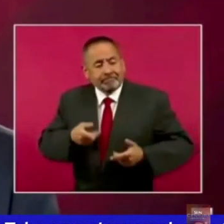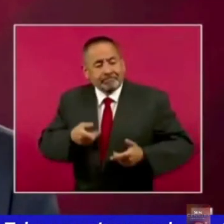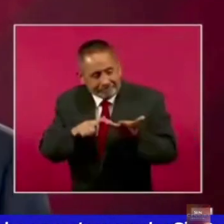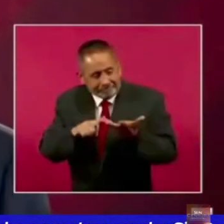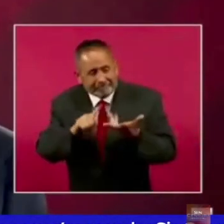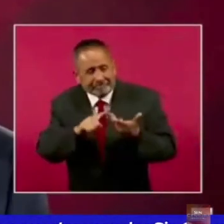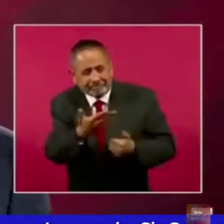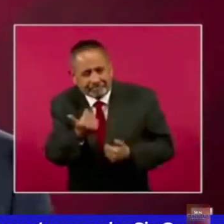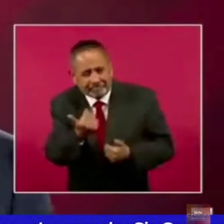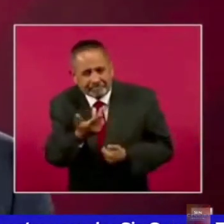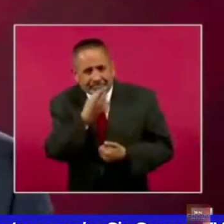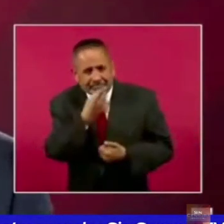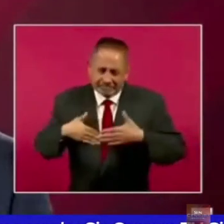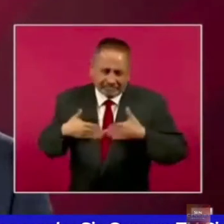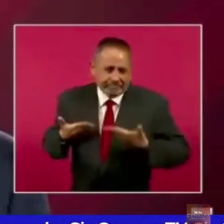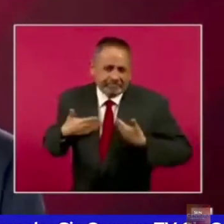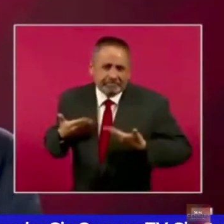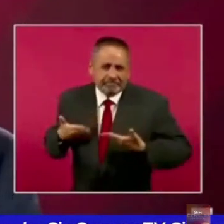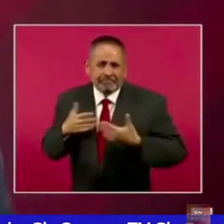el que hablara,